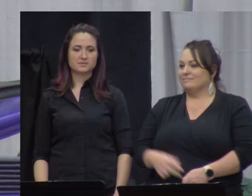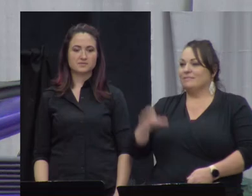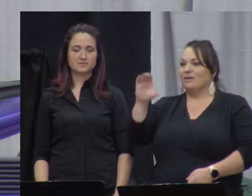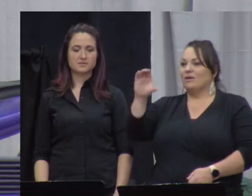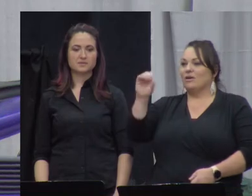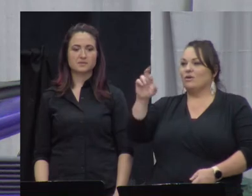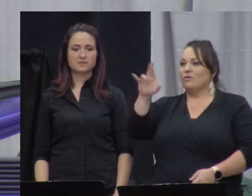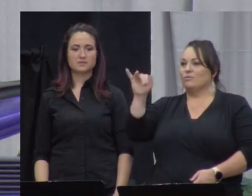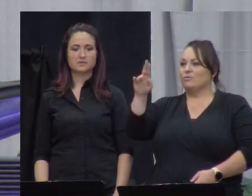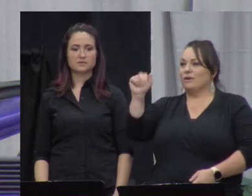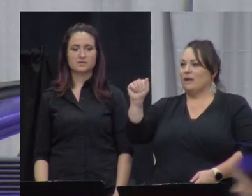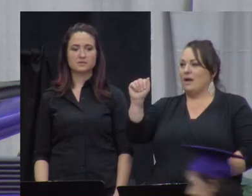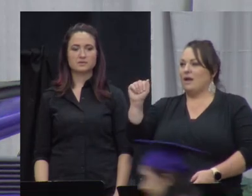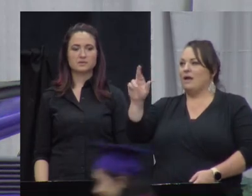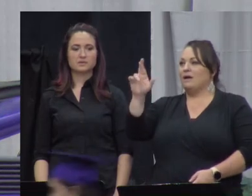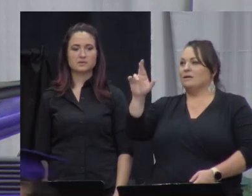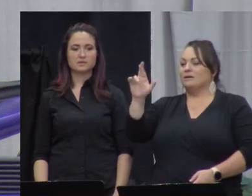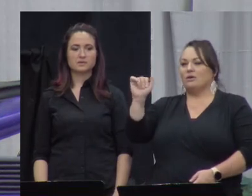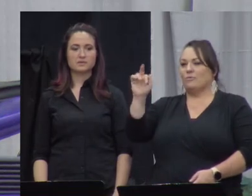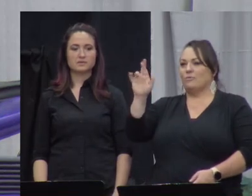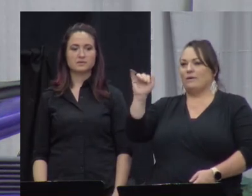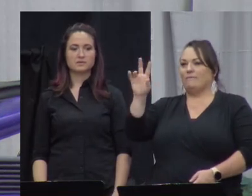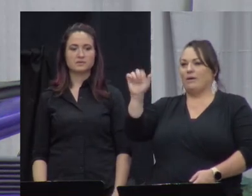Karina Garrido.